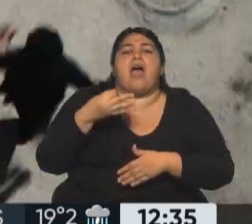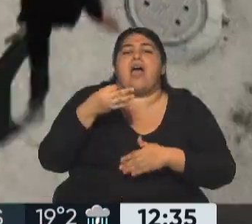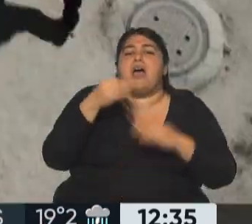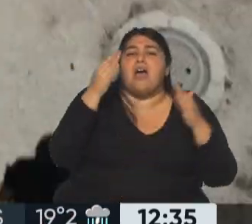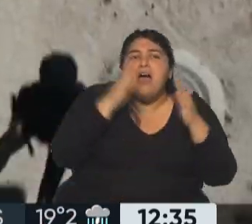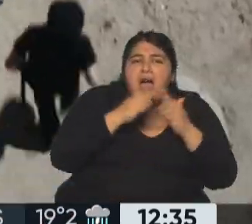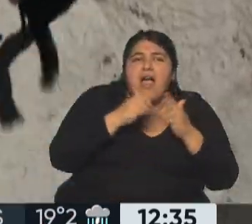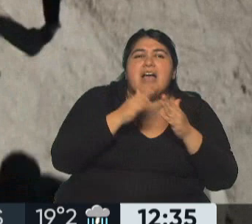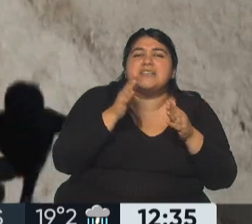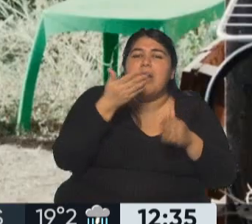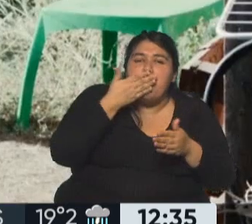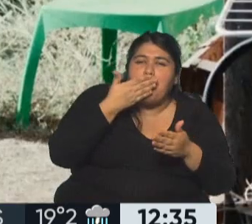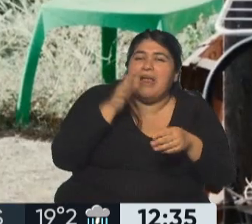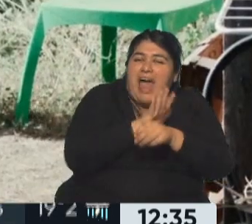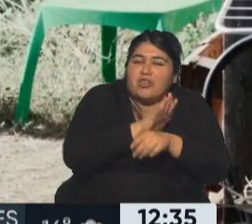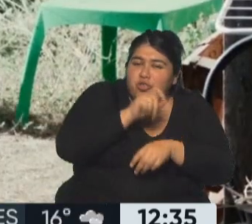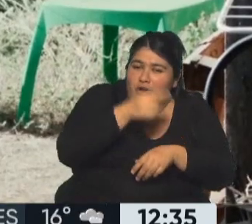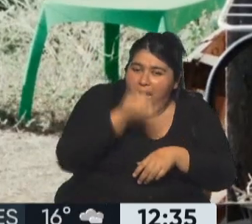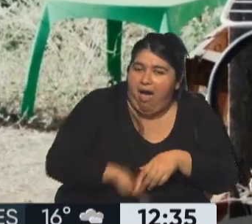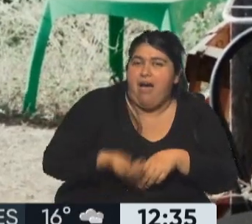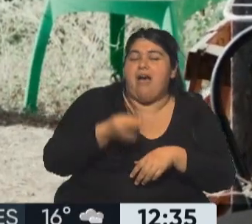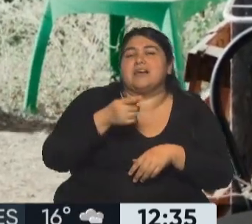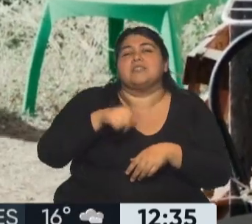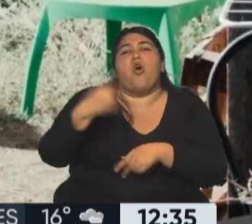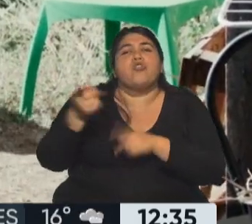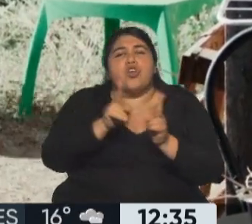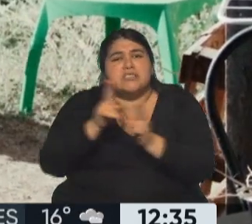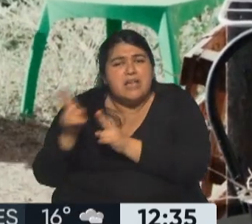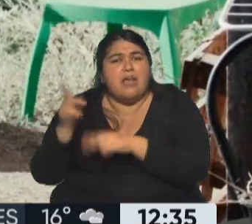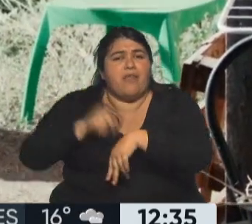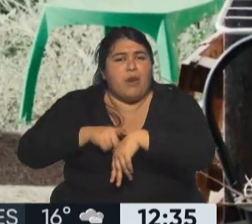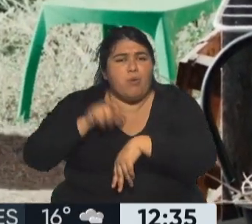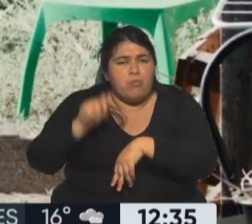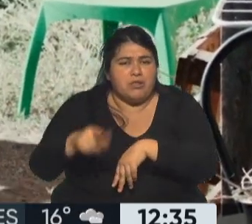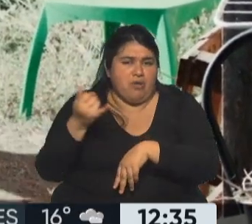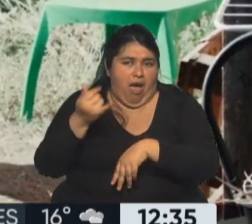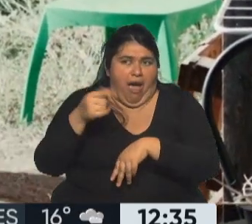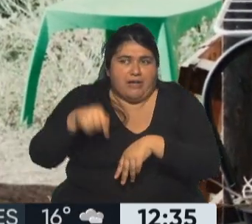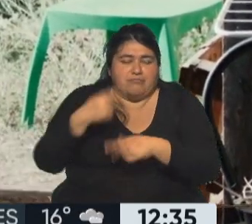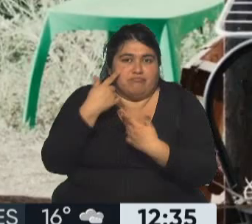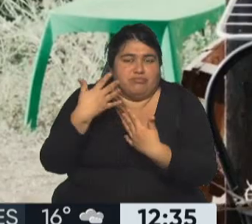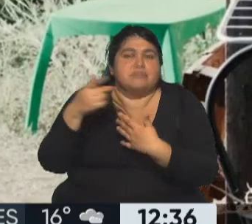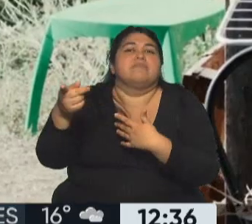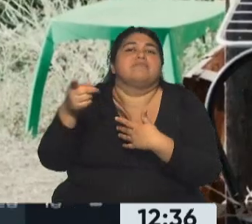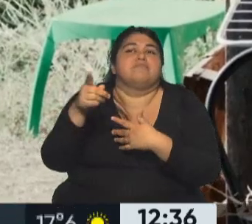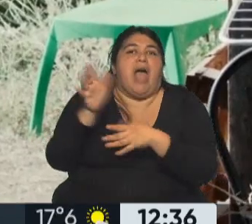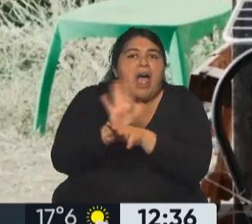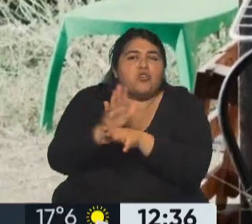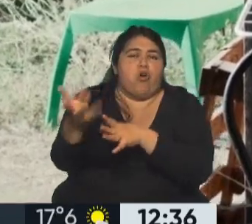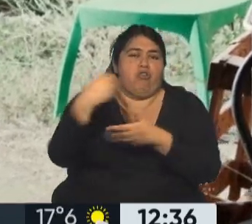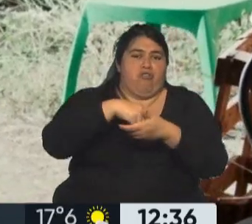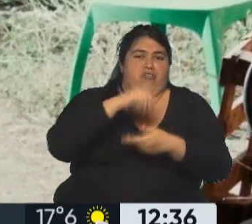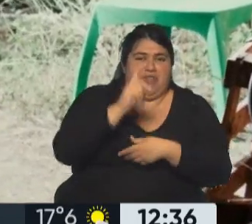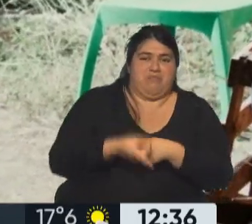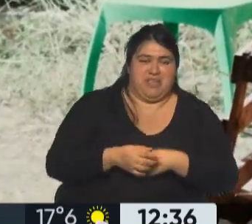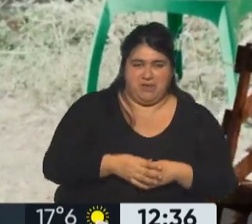Papel, participantes de distintas series del momento, que de alguna manera vienen como a ponerle un extra,